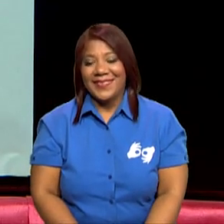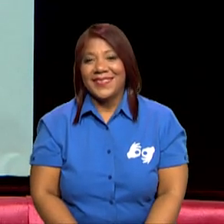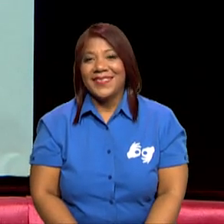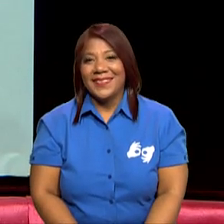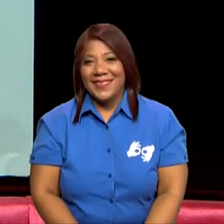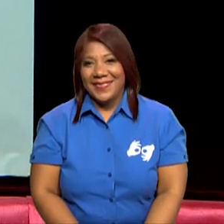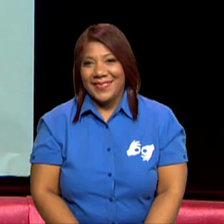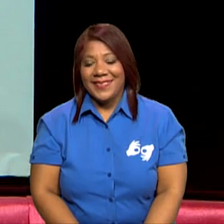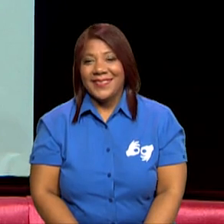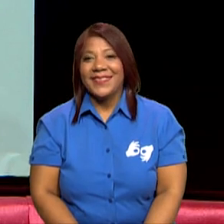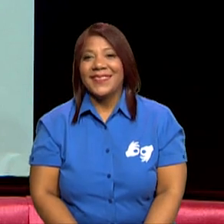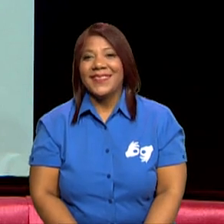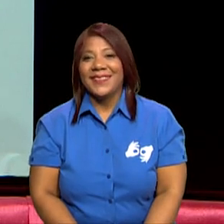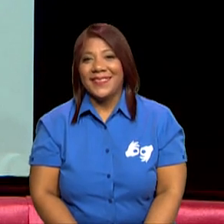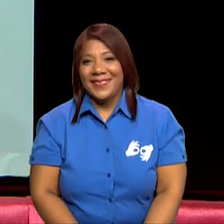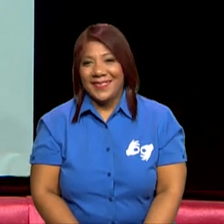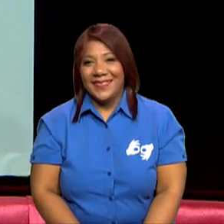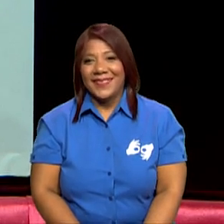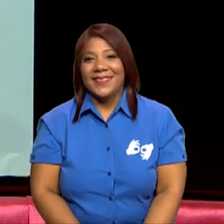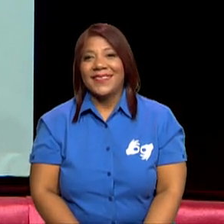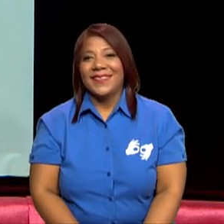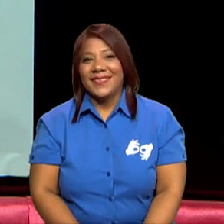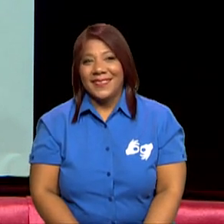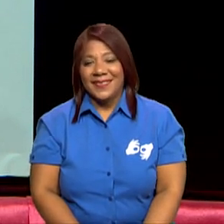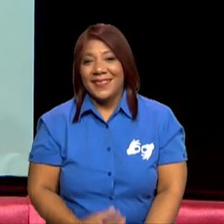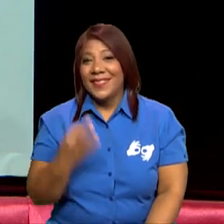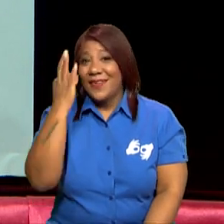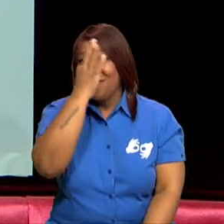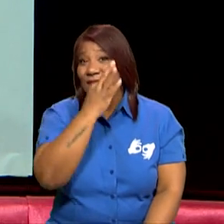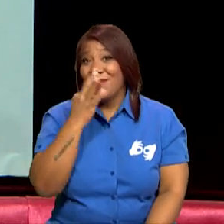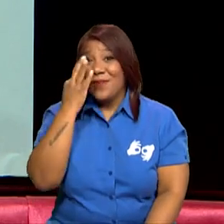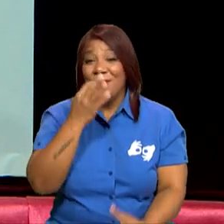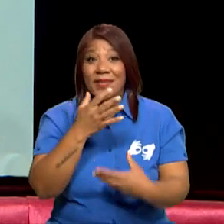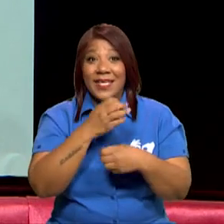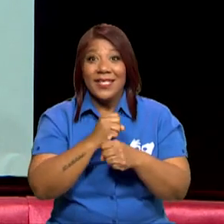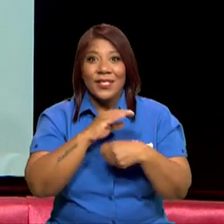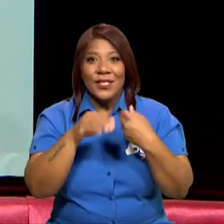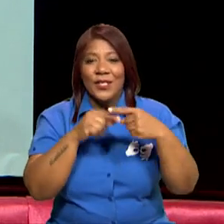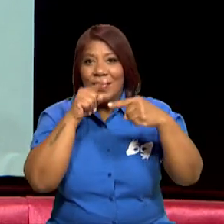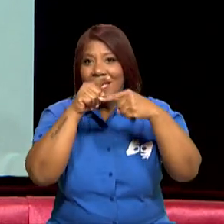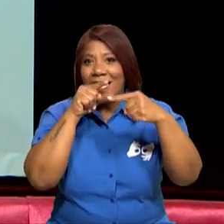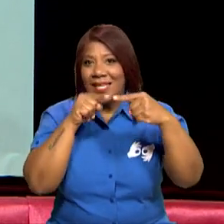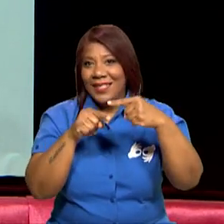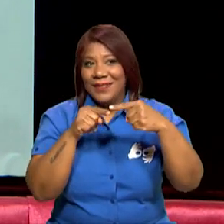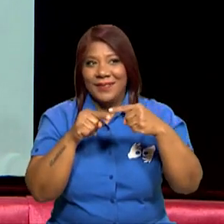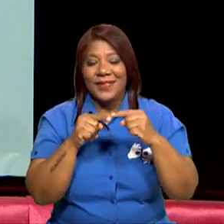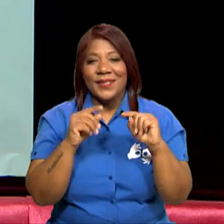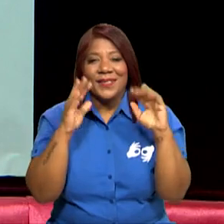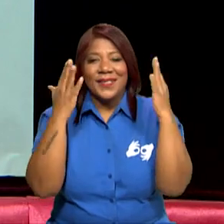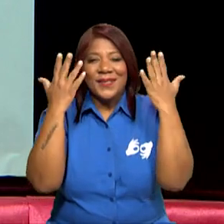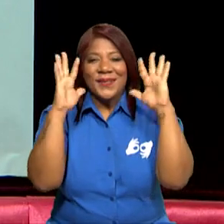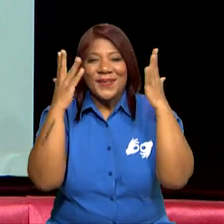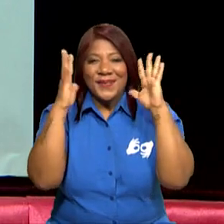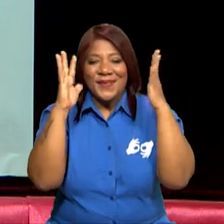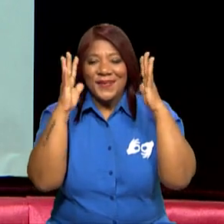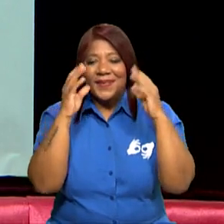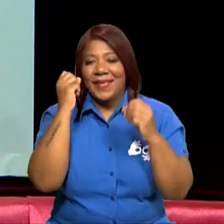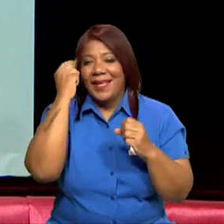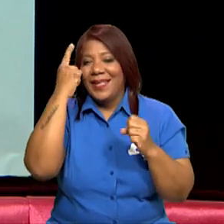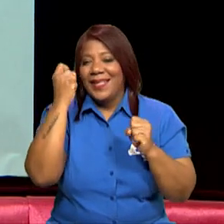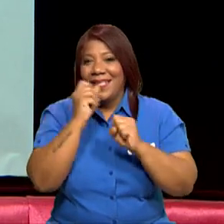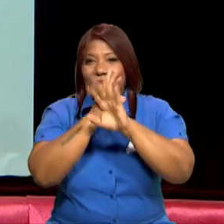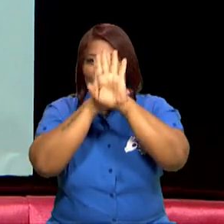los cálculos auxiliares de Fluffy para encontrar las respuestas. Lo hiciste excelente, Fluffy, creo que entendiste muy bien el